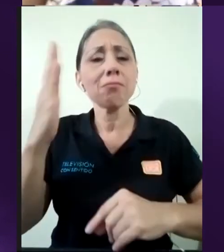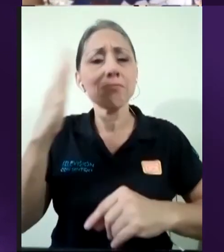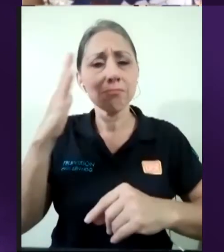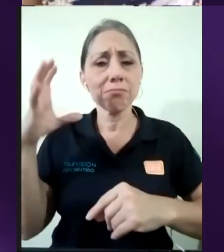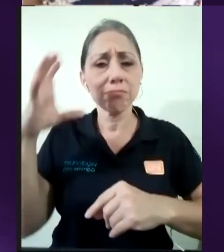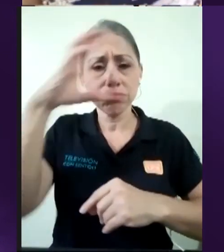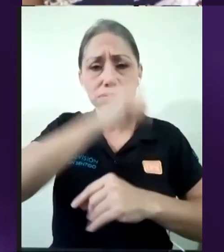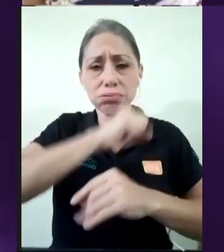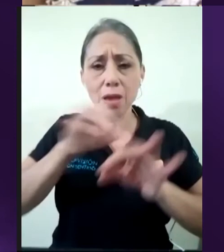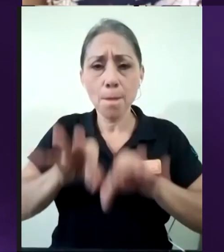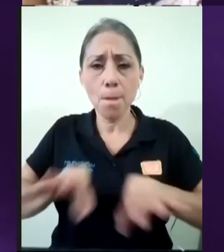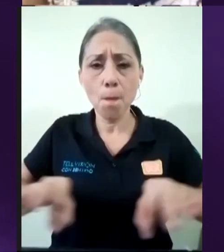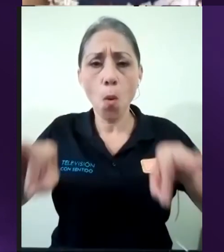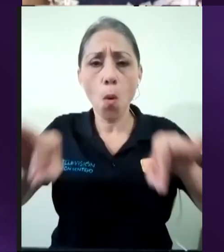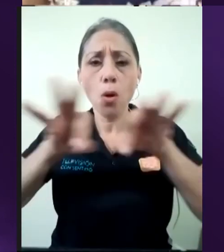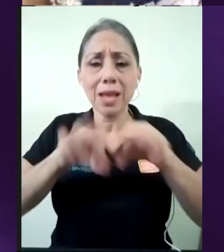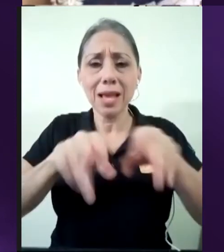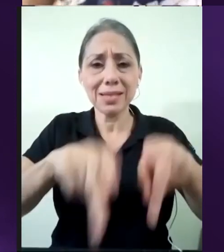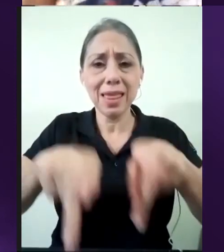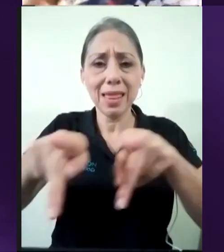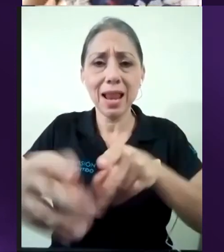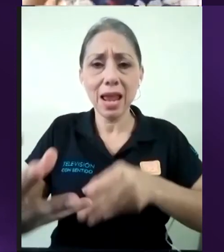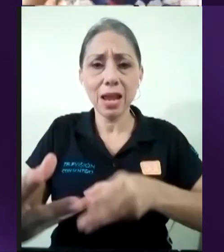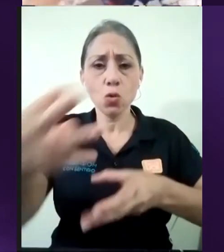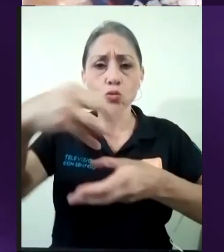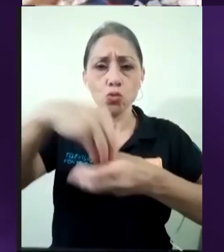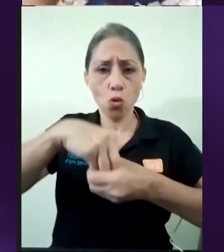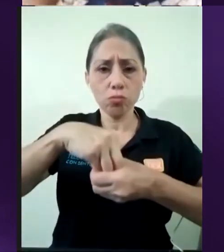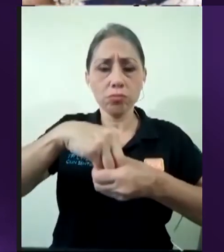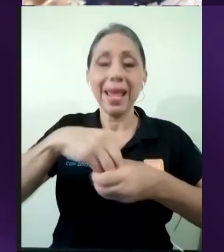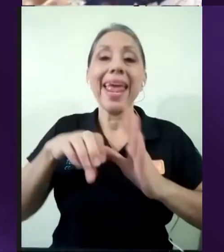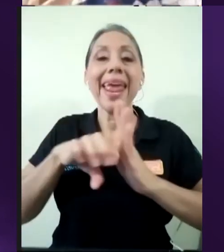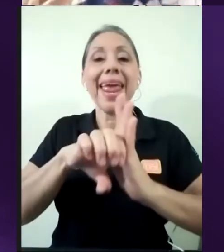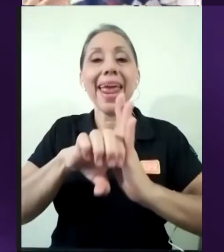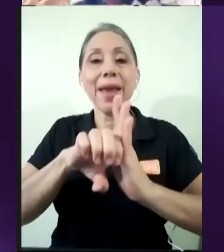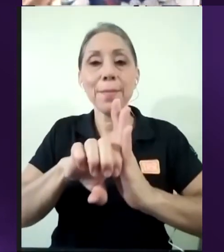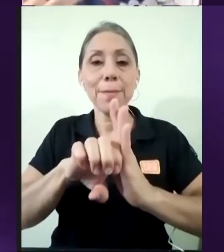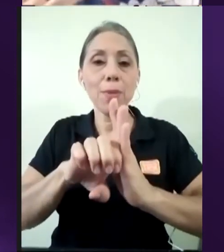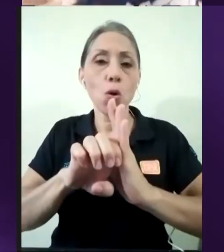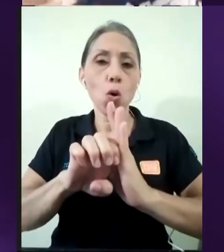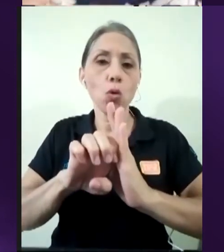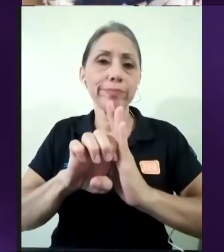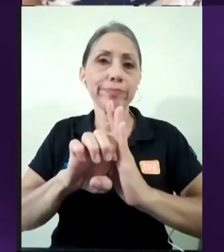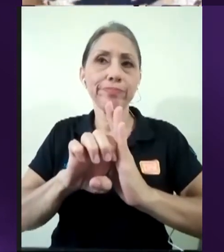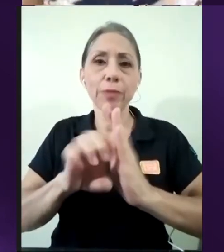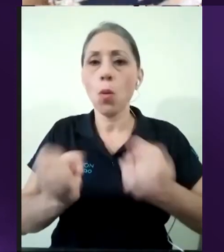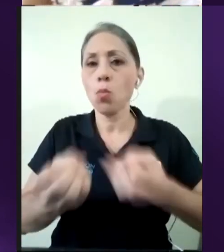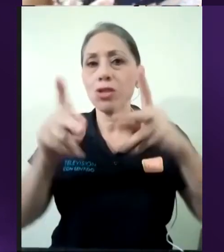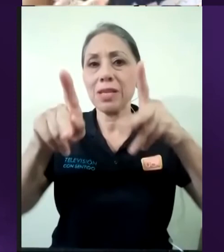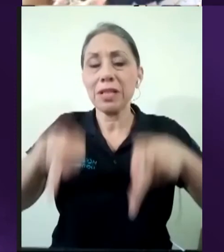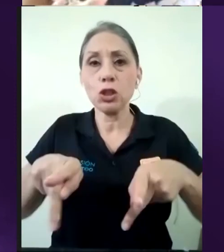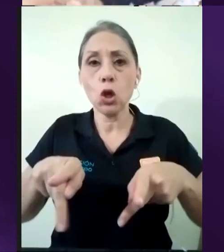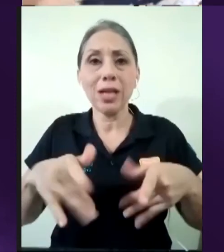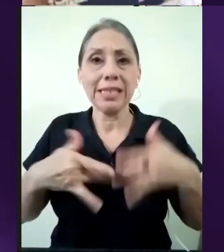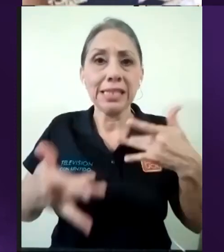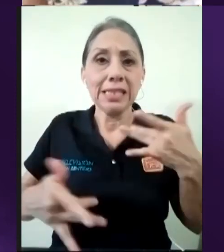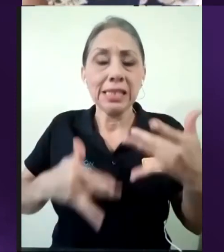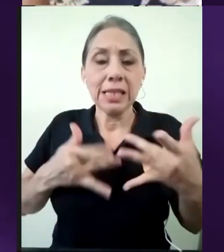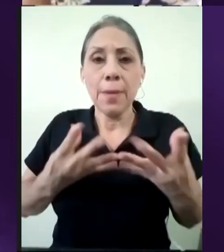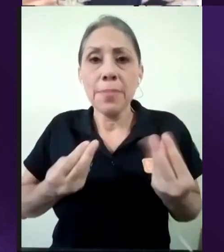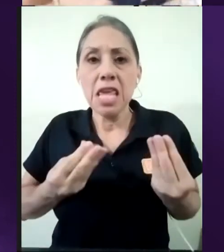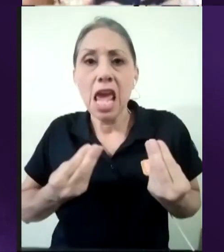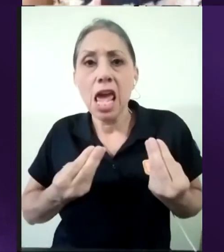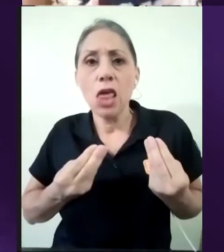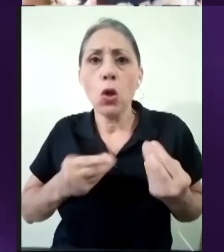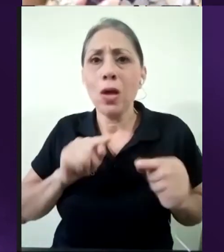Por ejemplo, muchas personas que han actuado ante el miedo, ¿verdad?, y han hecho compras compulsivas,